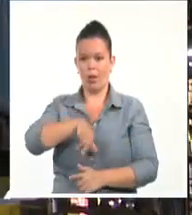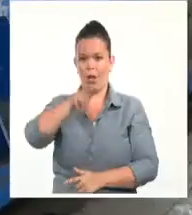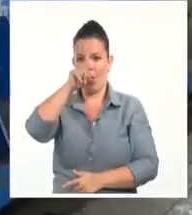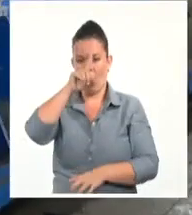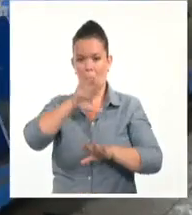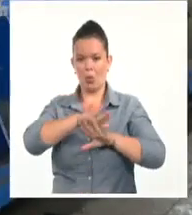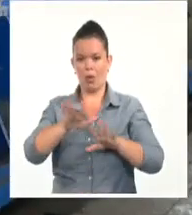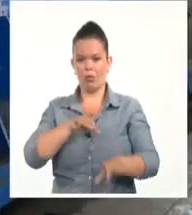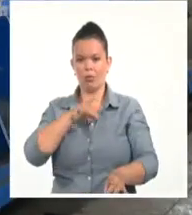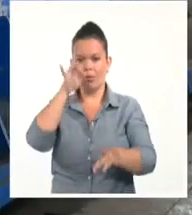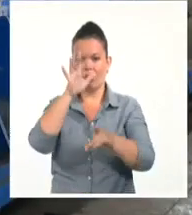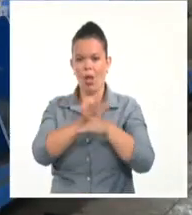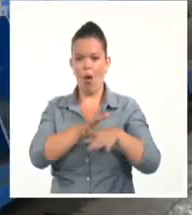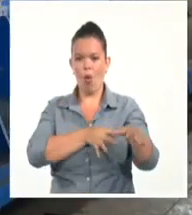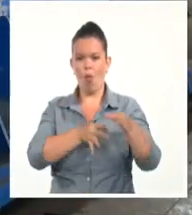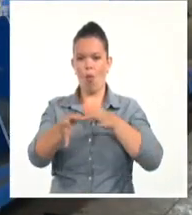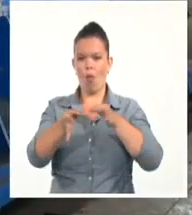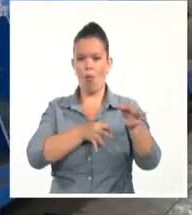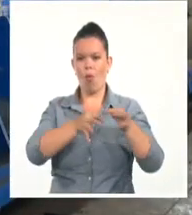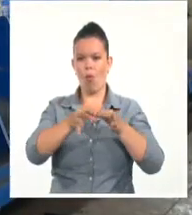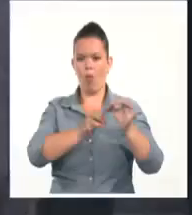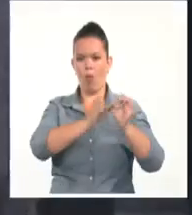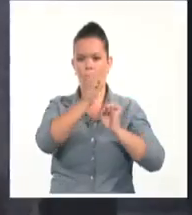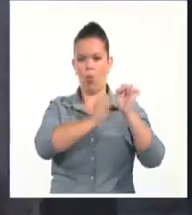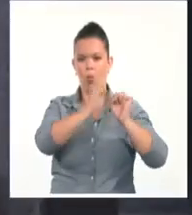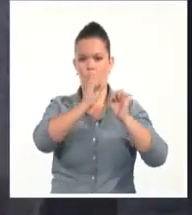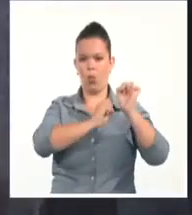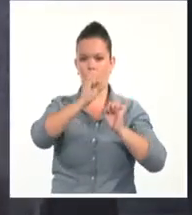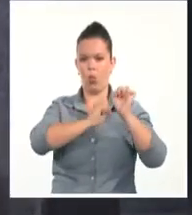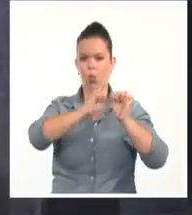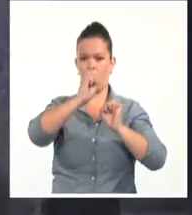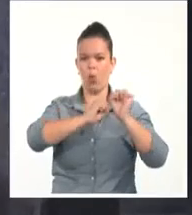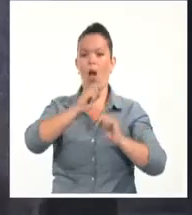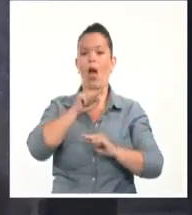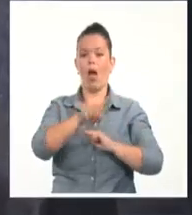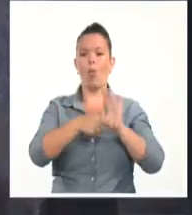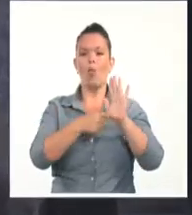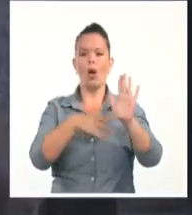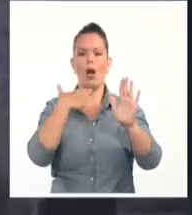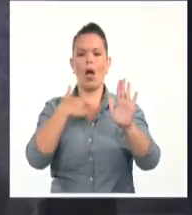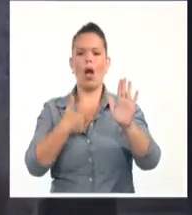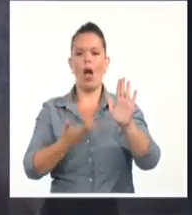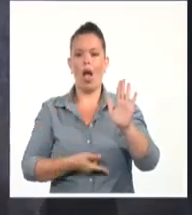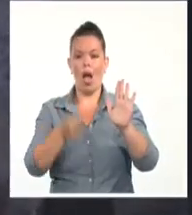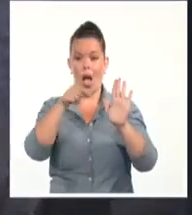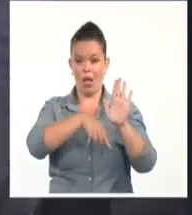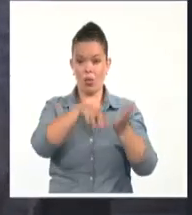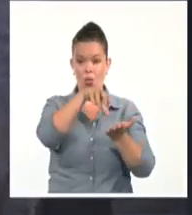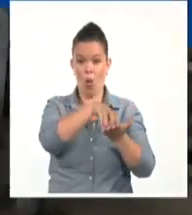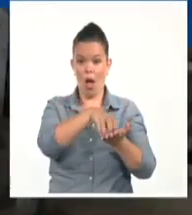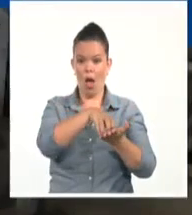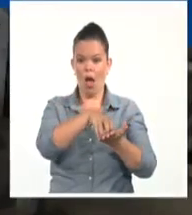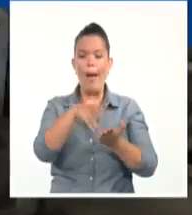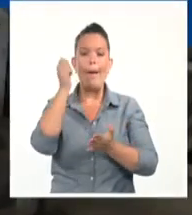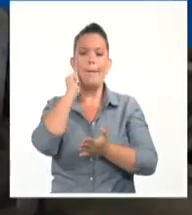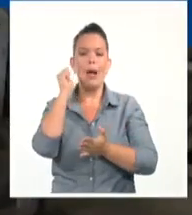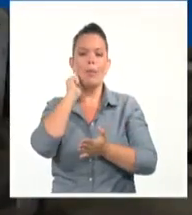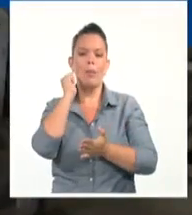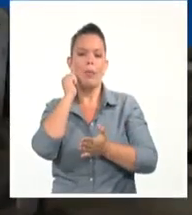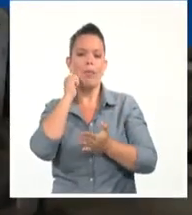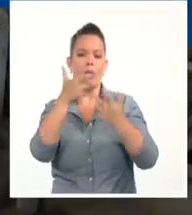y encendido de la caldera. Especialistas señalan que la unidad aumentará sus cargas al